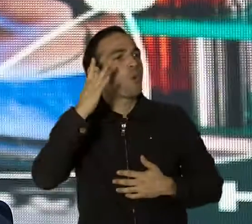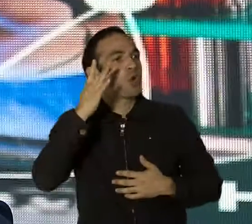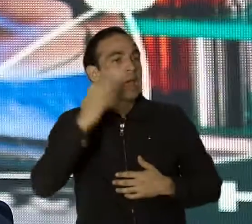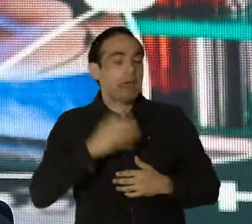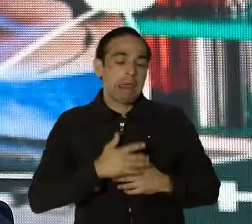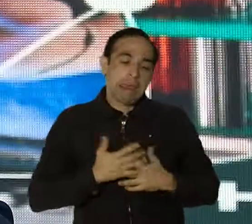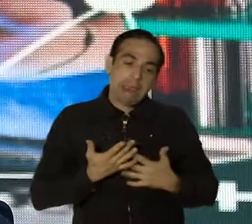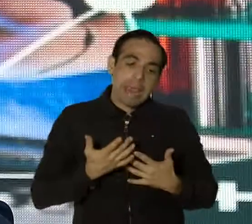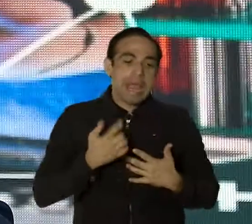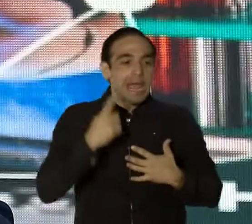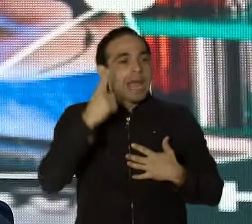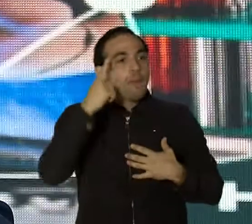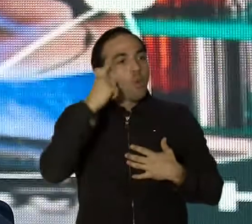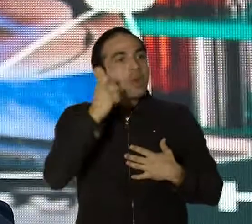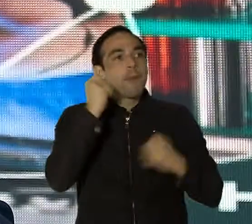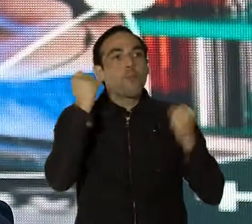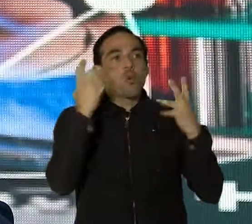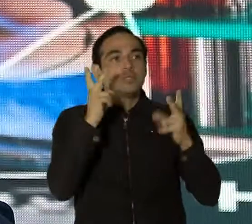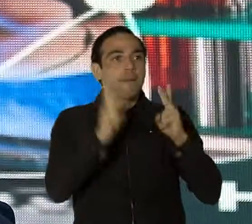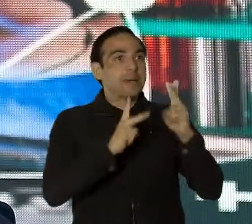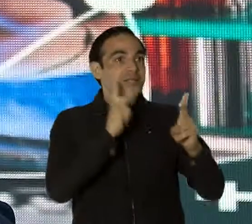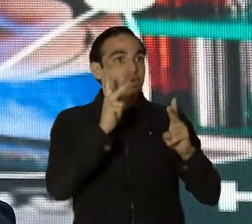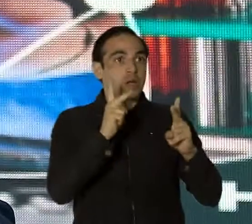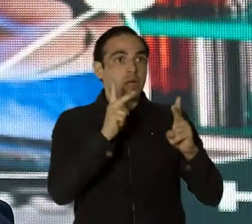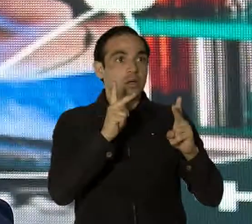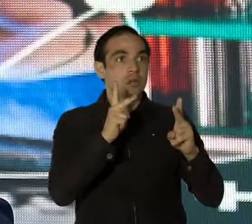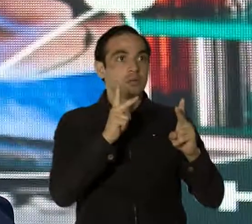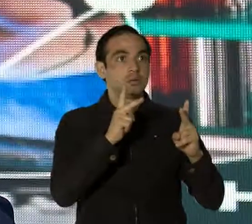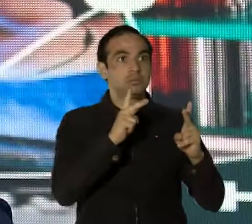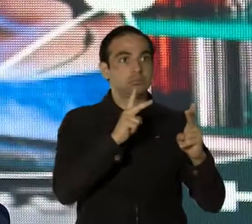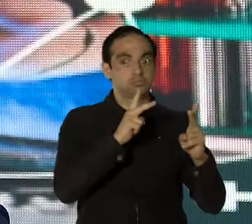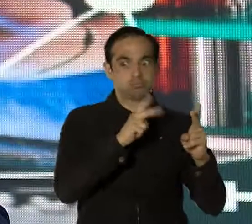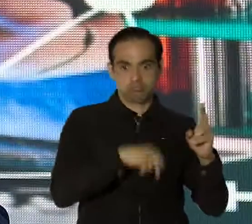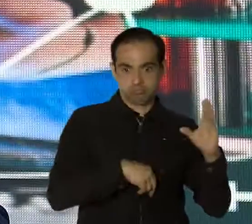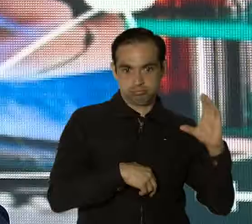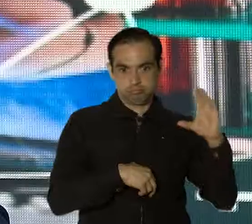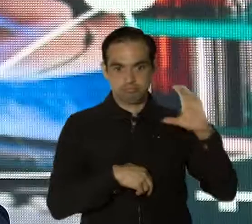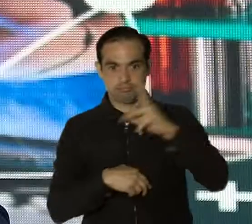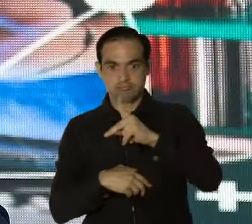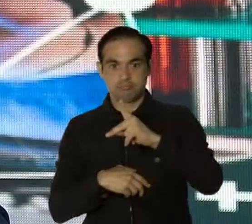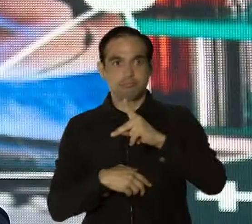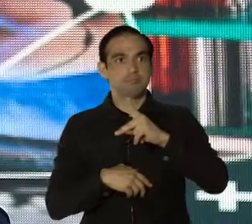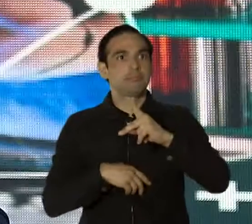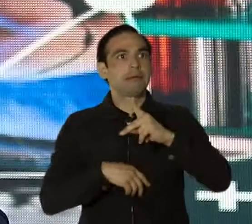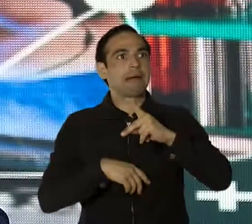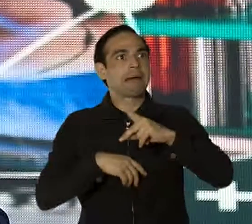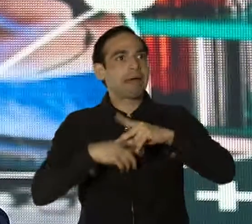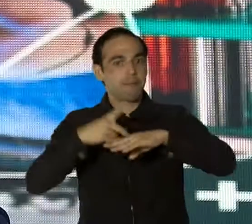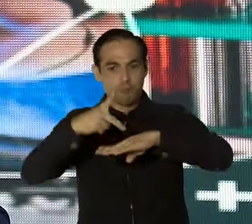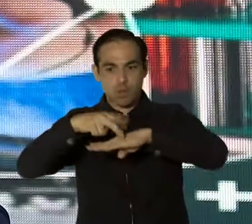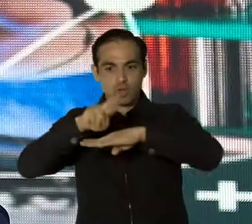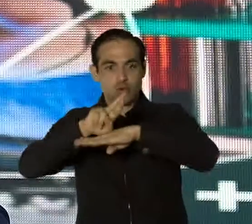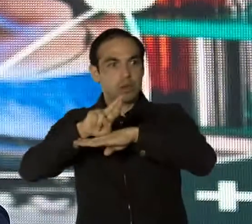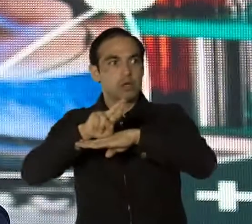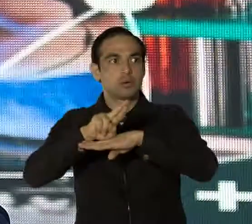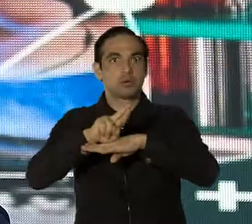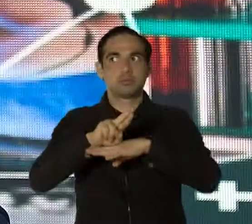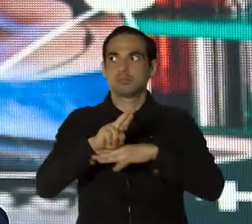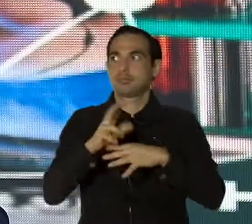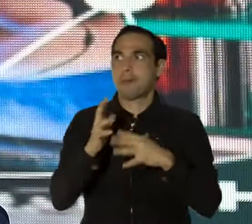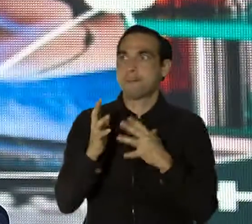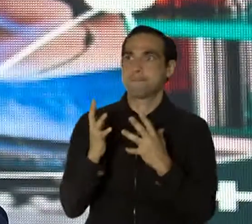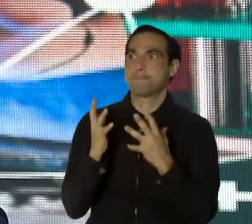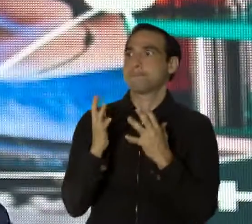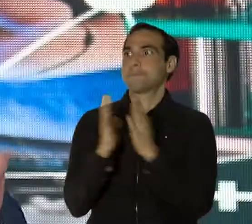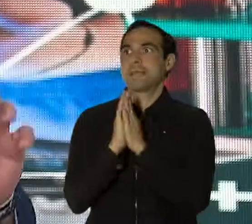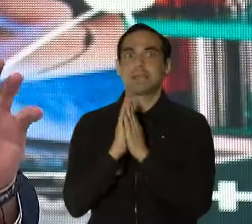han regresado es más de lo que realmente hay